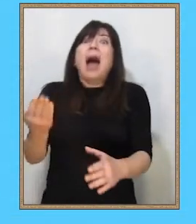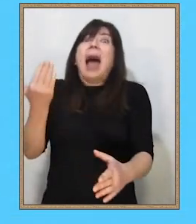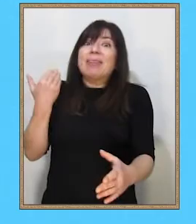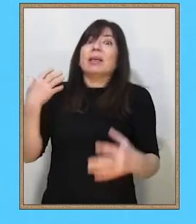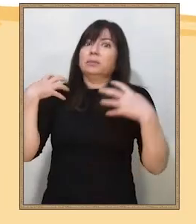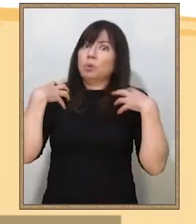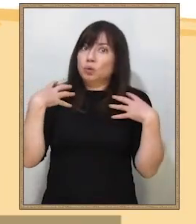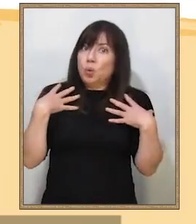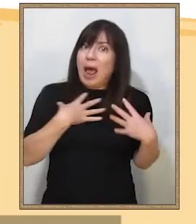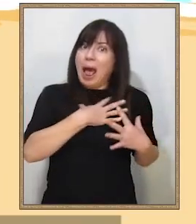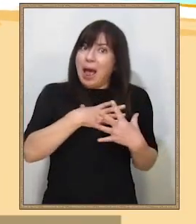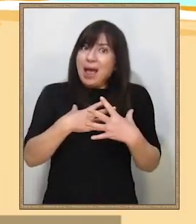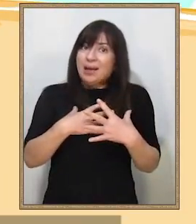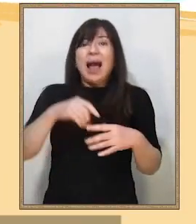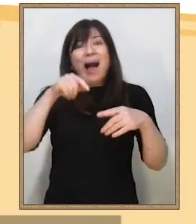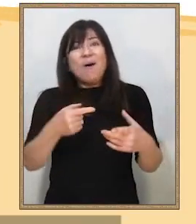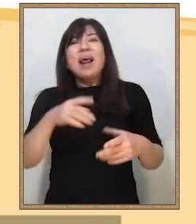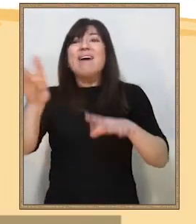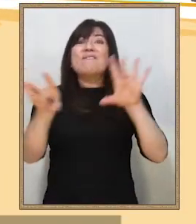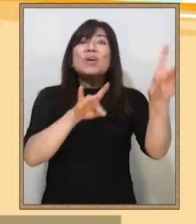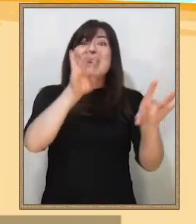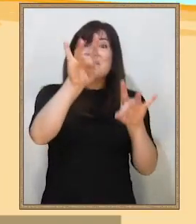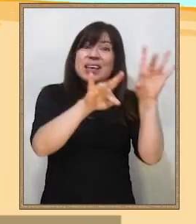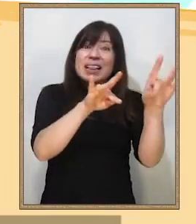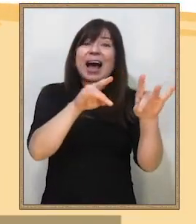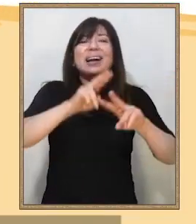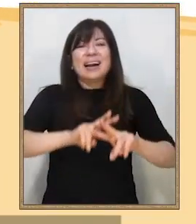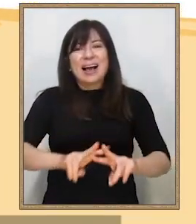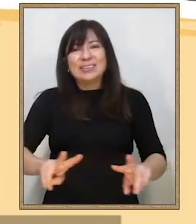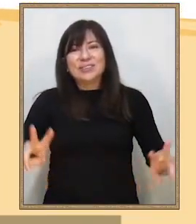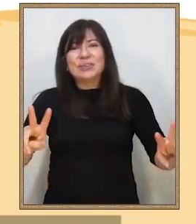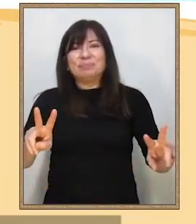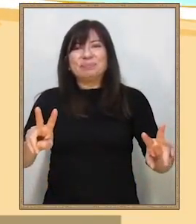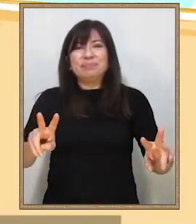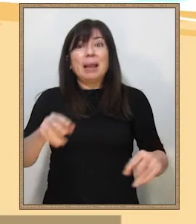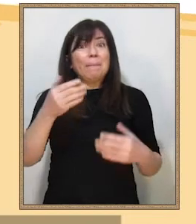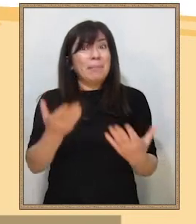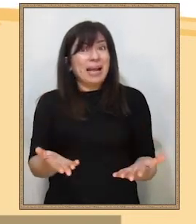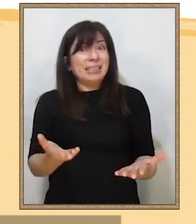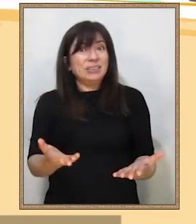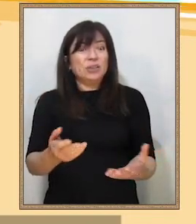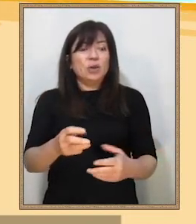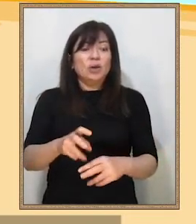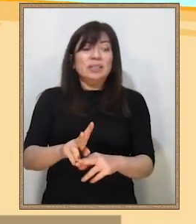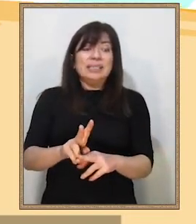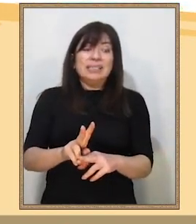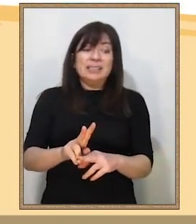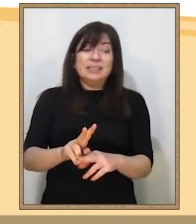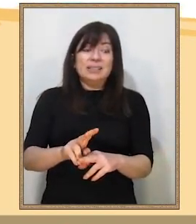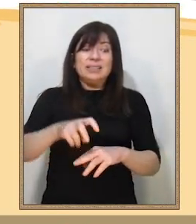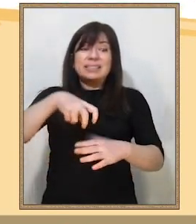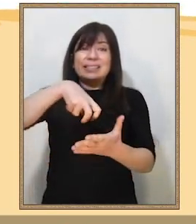esta postura. Ahora los voy a invitar a la relajación. Para esto nos vamos a sentar